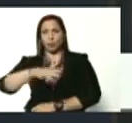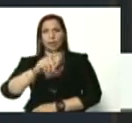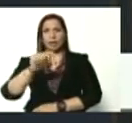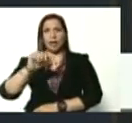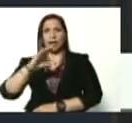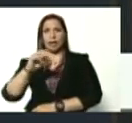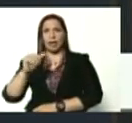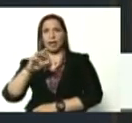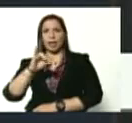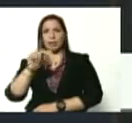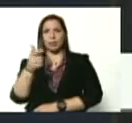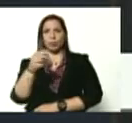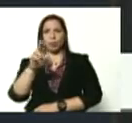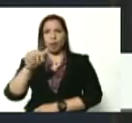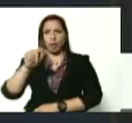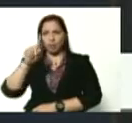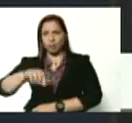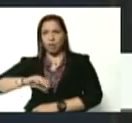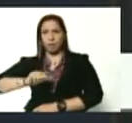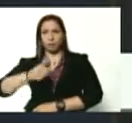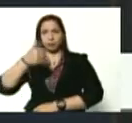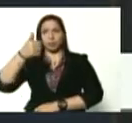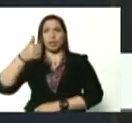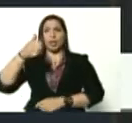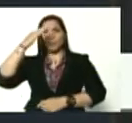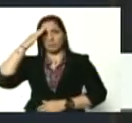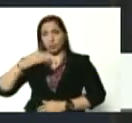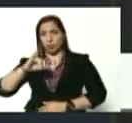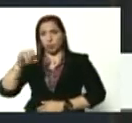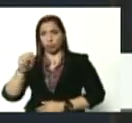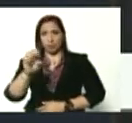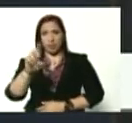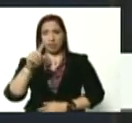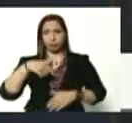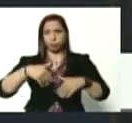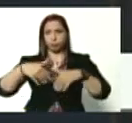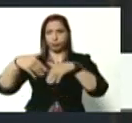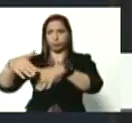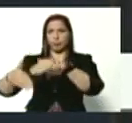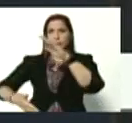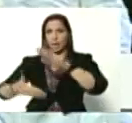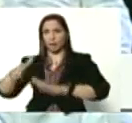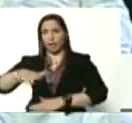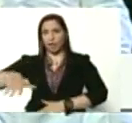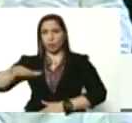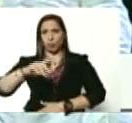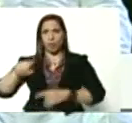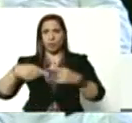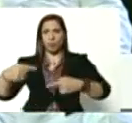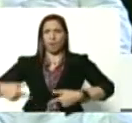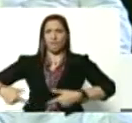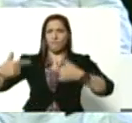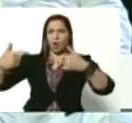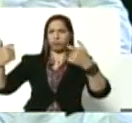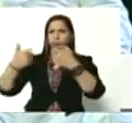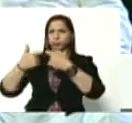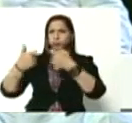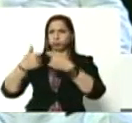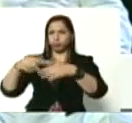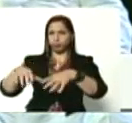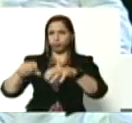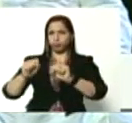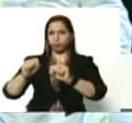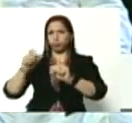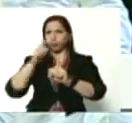lideradas por el general josé francisco bermúdez marchan al fortín de la laguna de tacarigua después de varios combates toman las posiciones enemigas